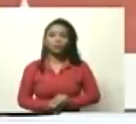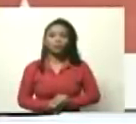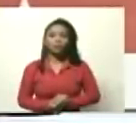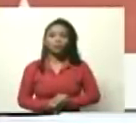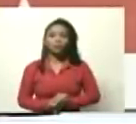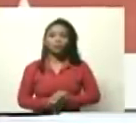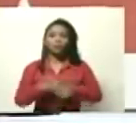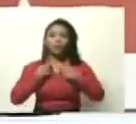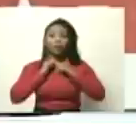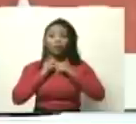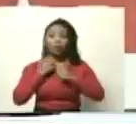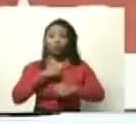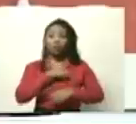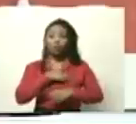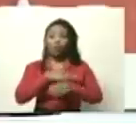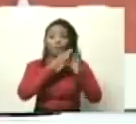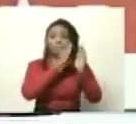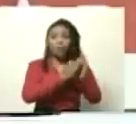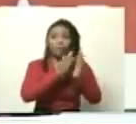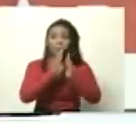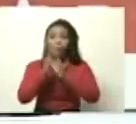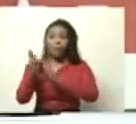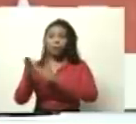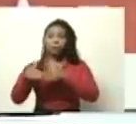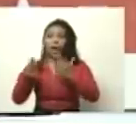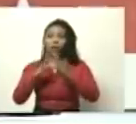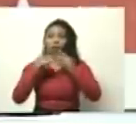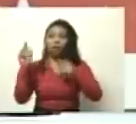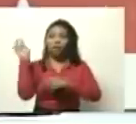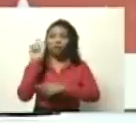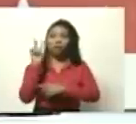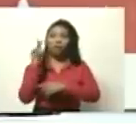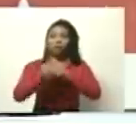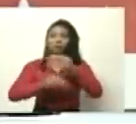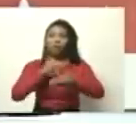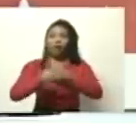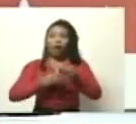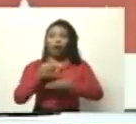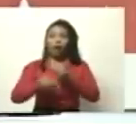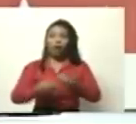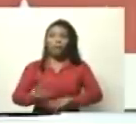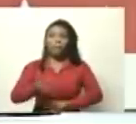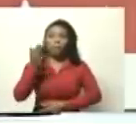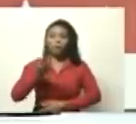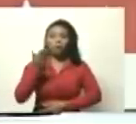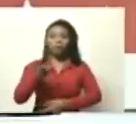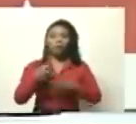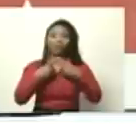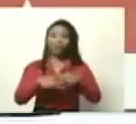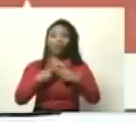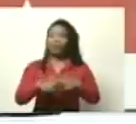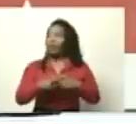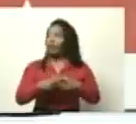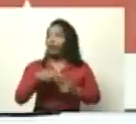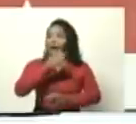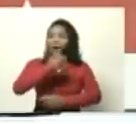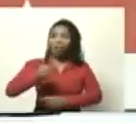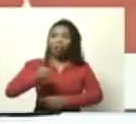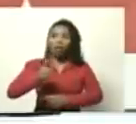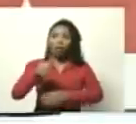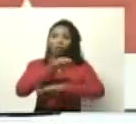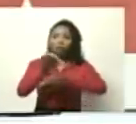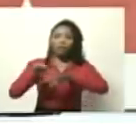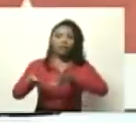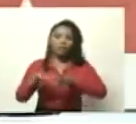Aristóbulo Isturiz, hemos ordenado que en toda Venezuela se hagan foros, talleres, en cada municipio, en todas